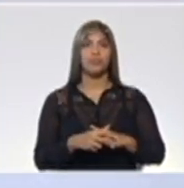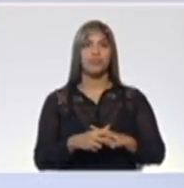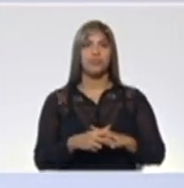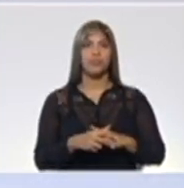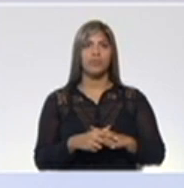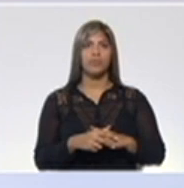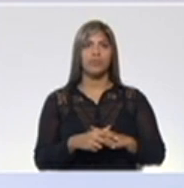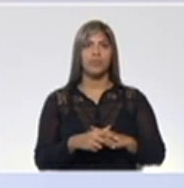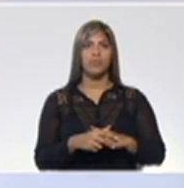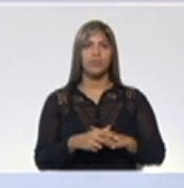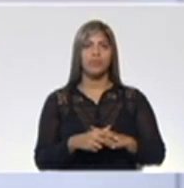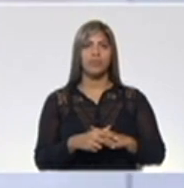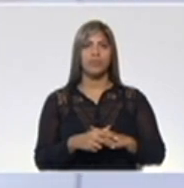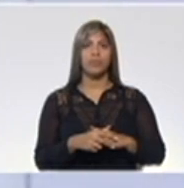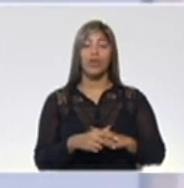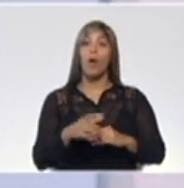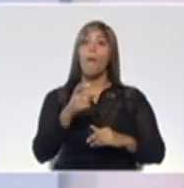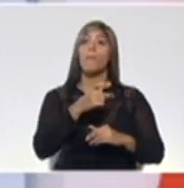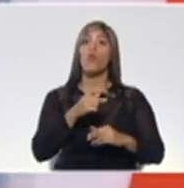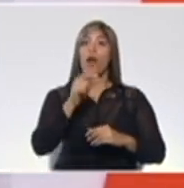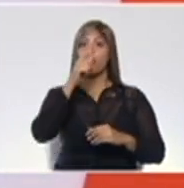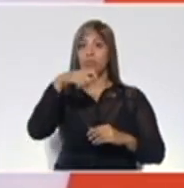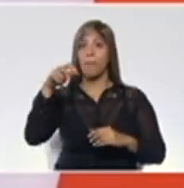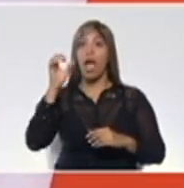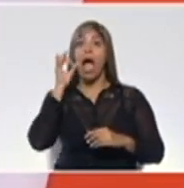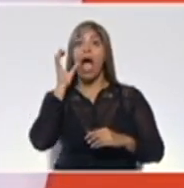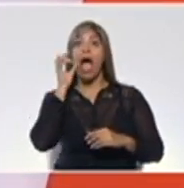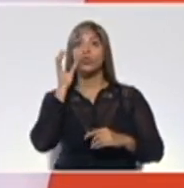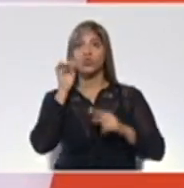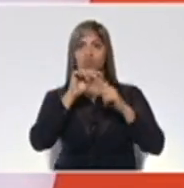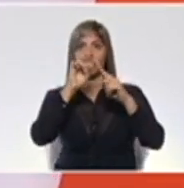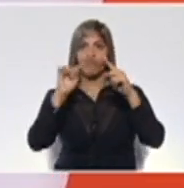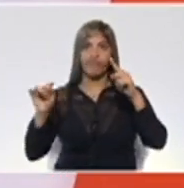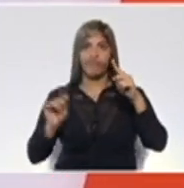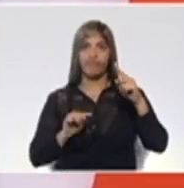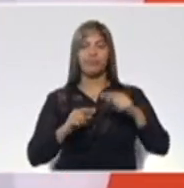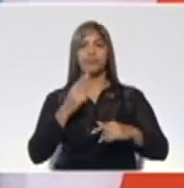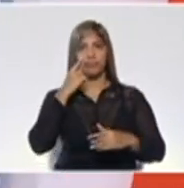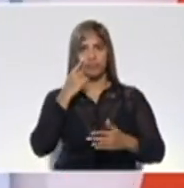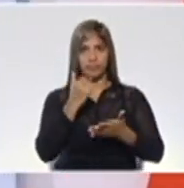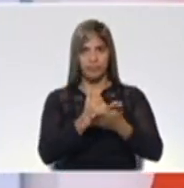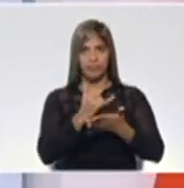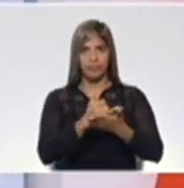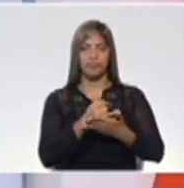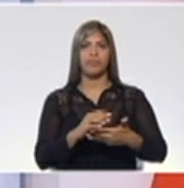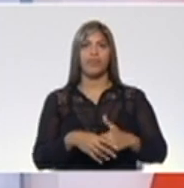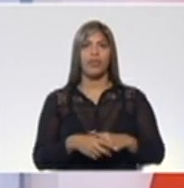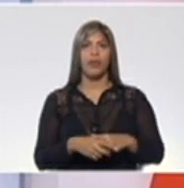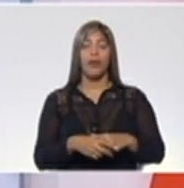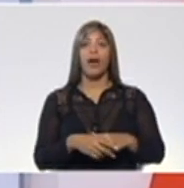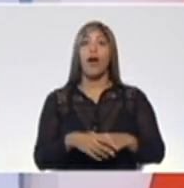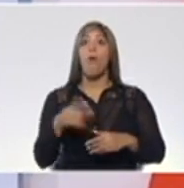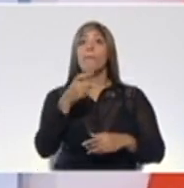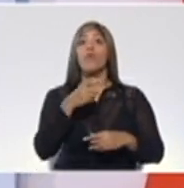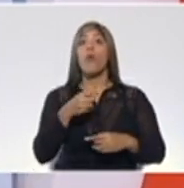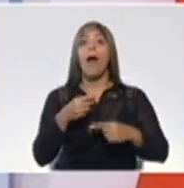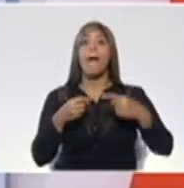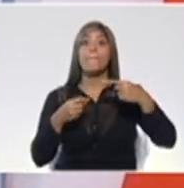el marcador azul. Por ejemplo, el punto menos 2 en X